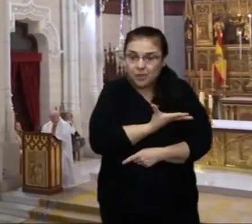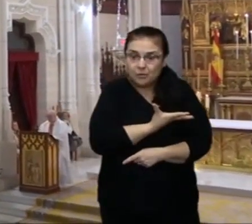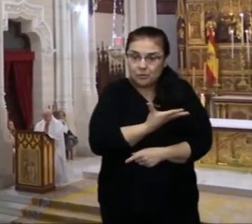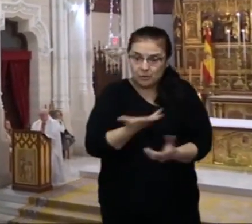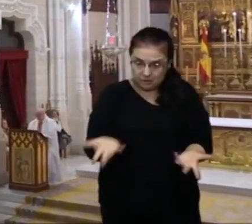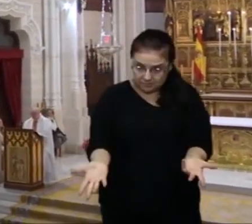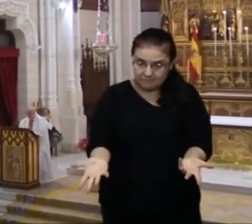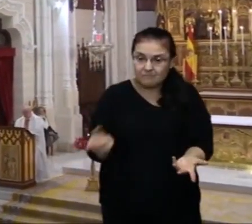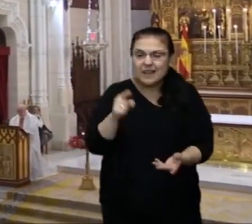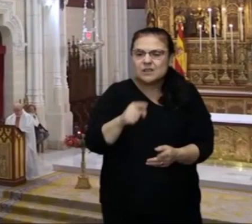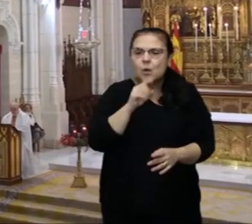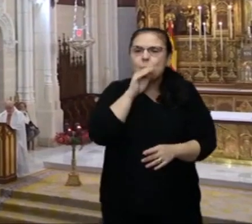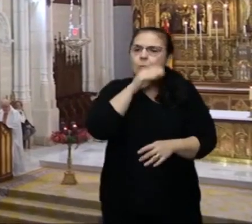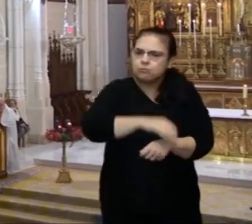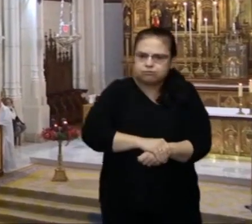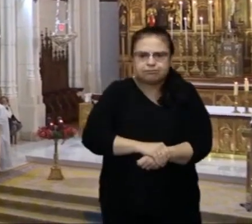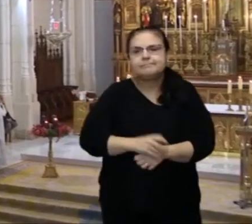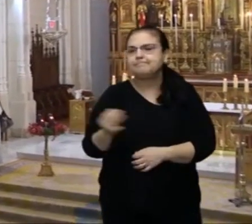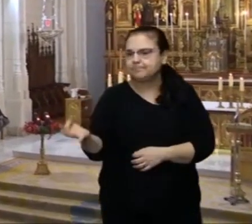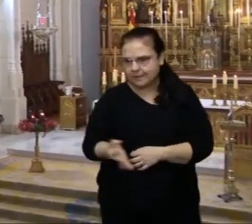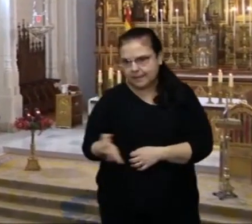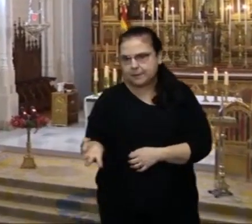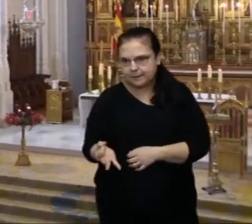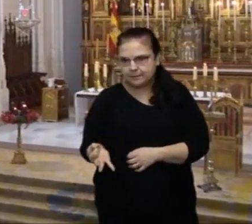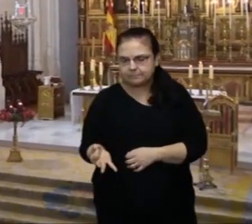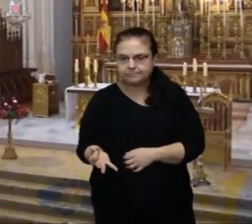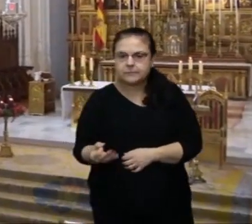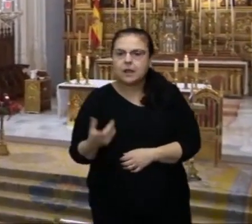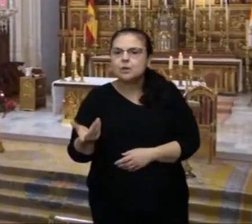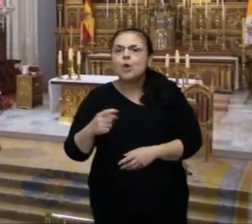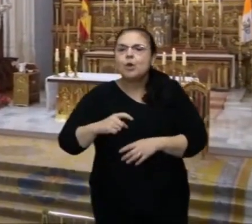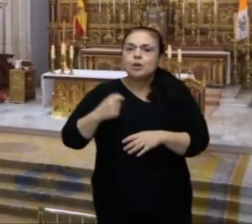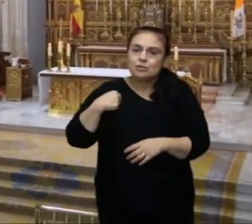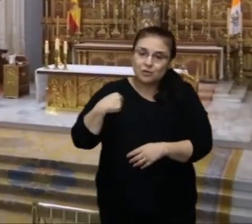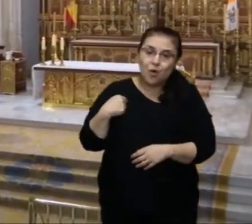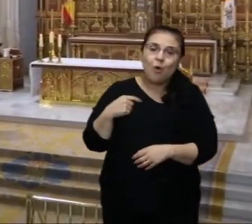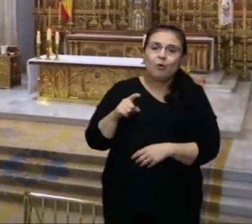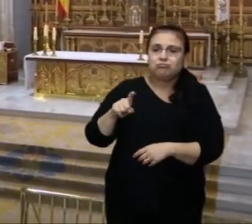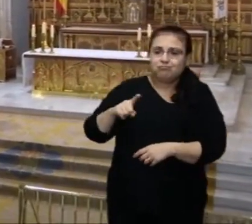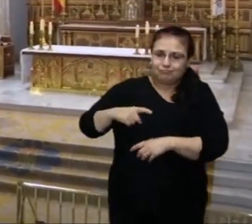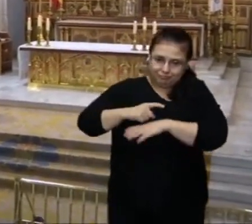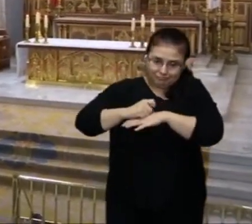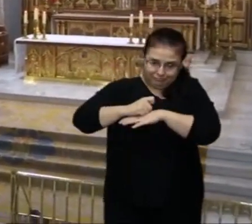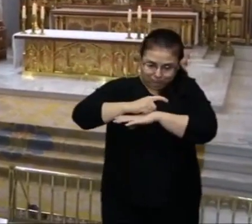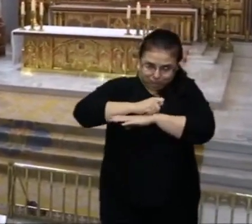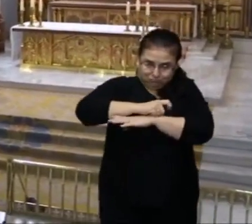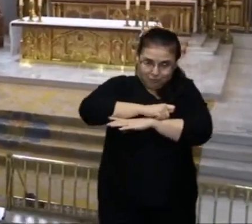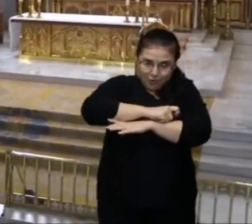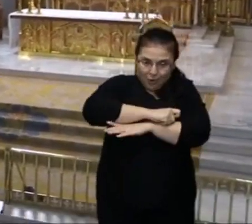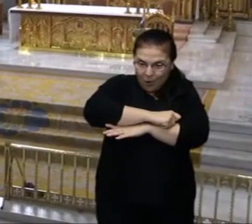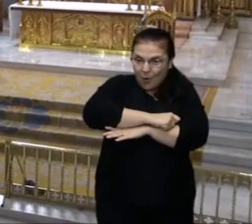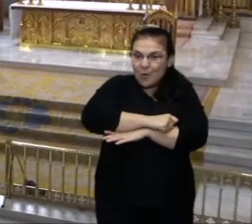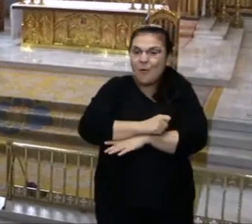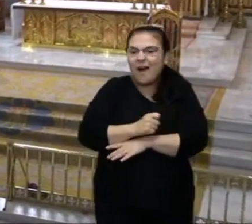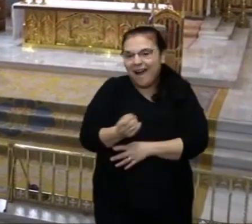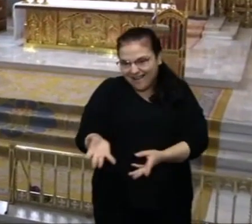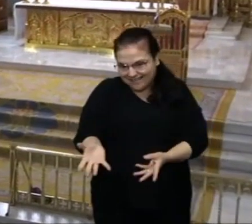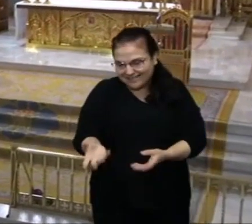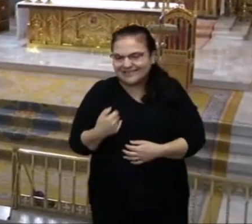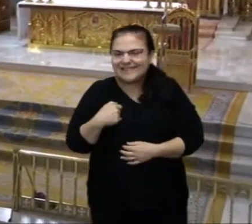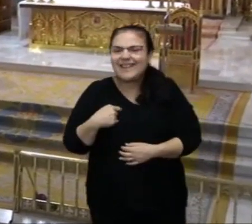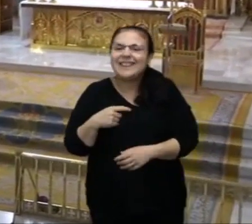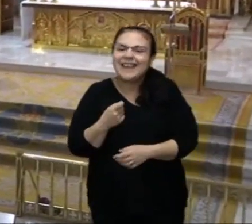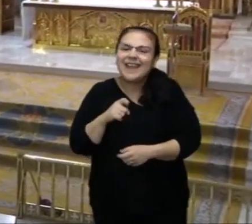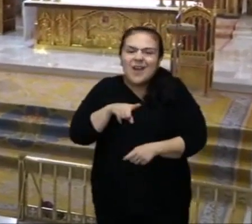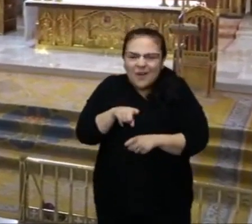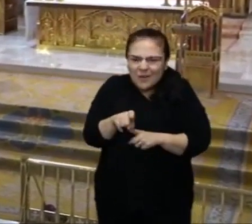Eso exige una gran humildad. Sí, que eres una oruga, como dice el profeta. No temas, gusanillo de